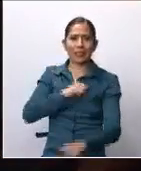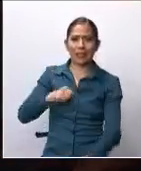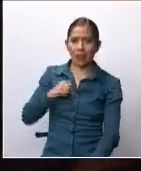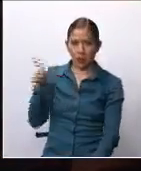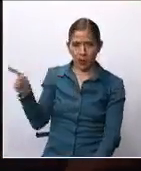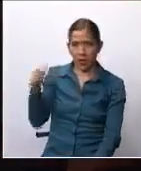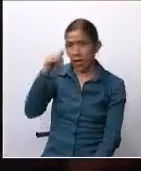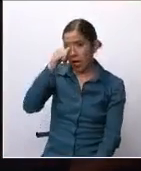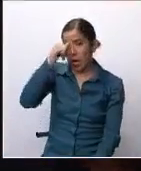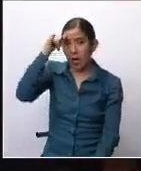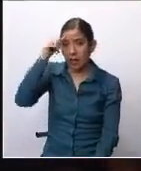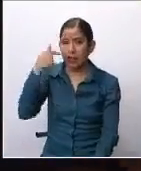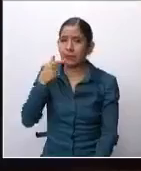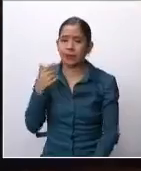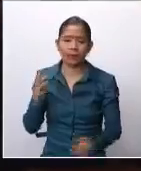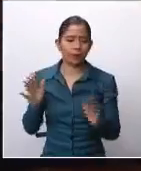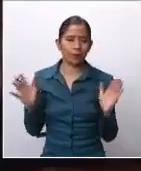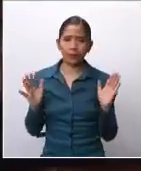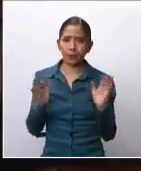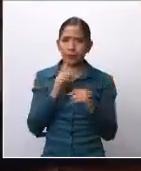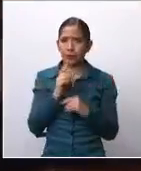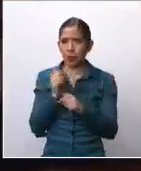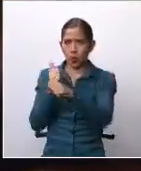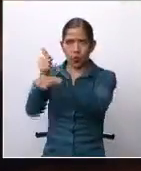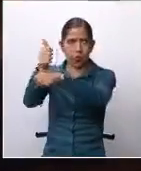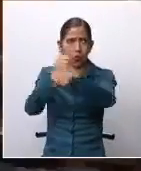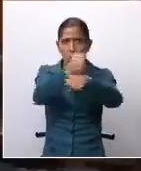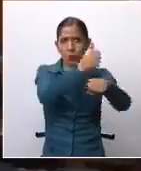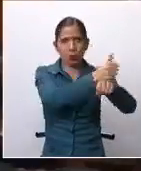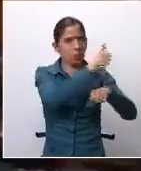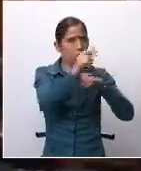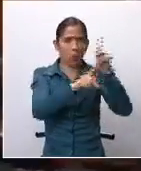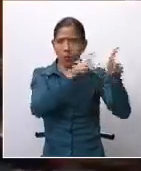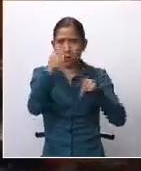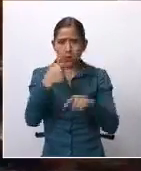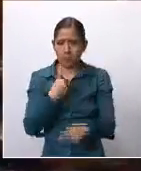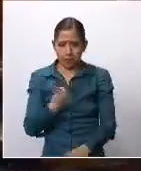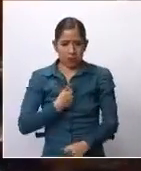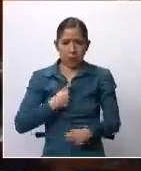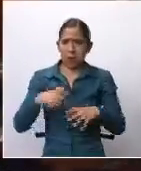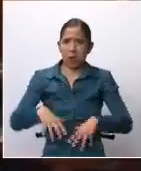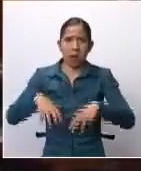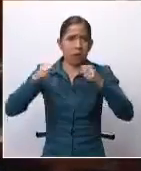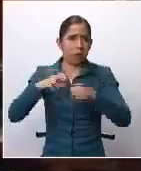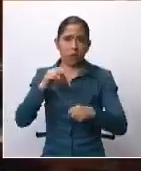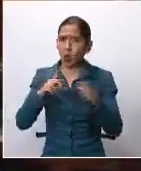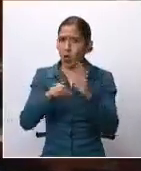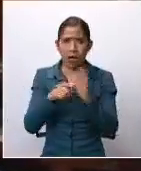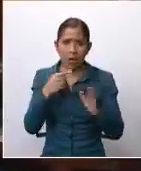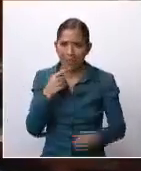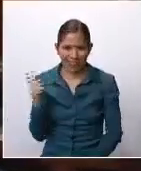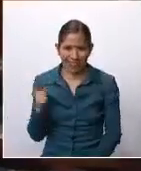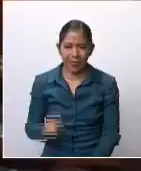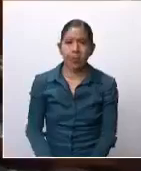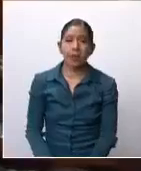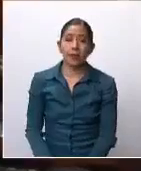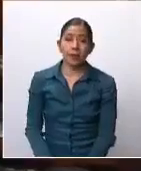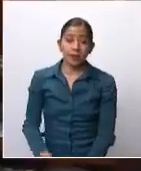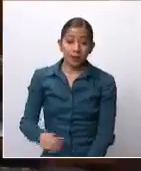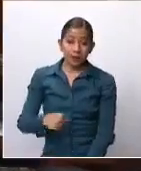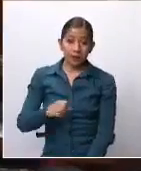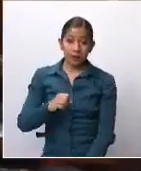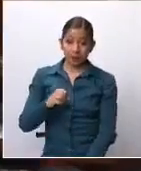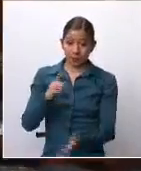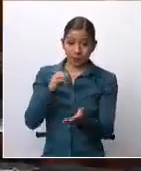en indefensión y responsabilizó a terceras personas por su autoproclamación ilegal. Gladys Quispe, diputada nacional,